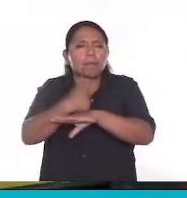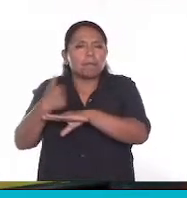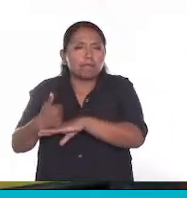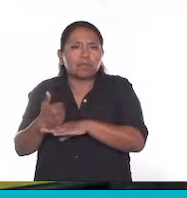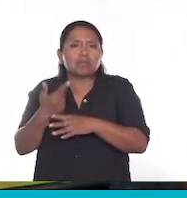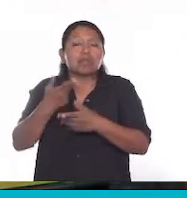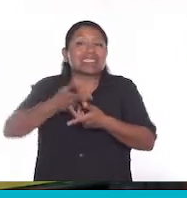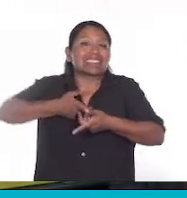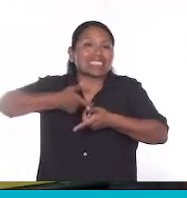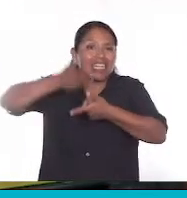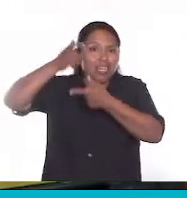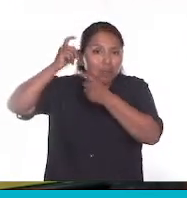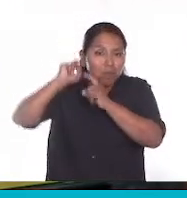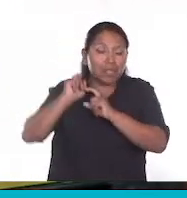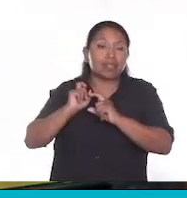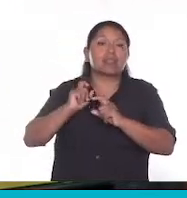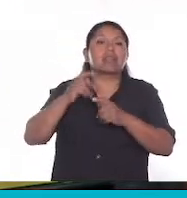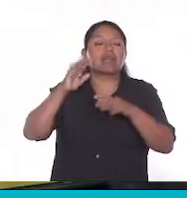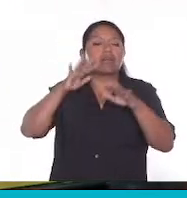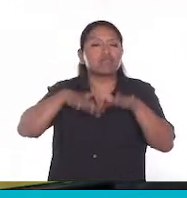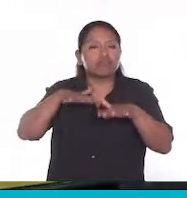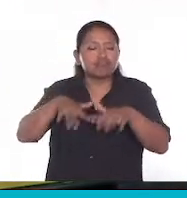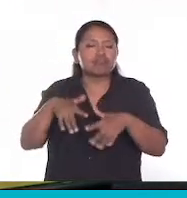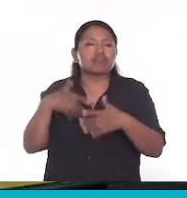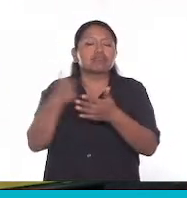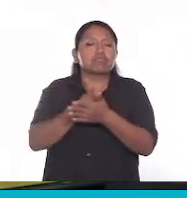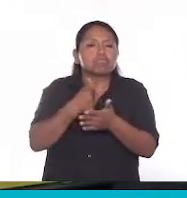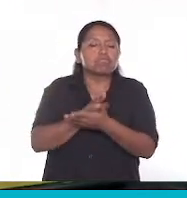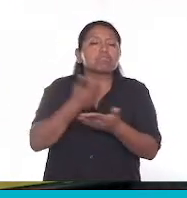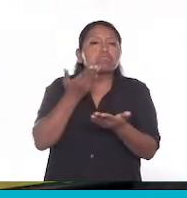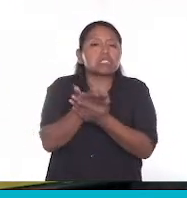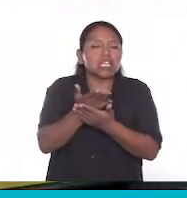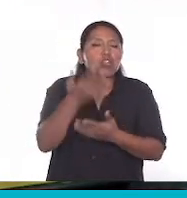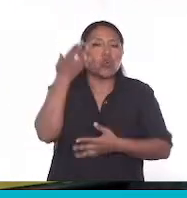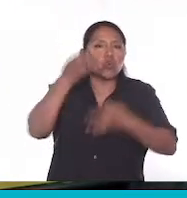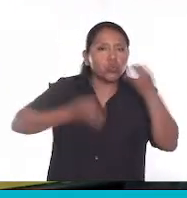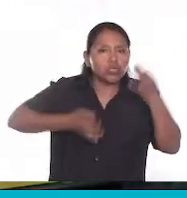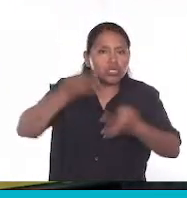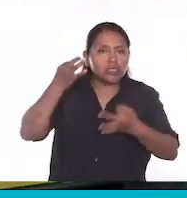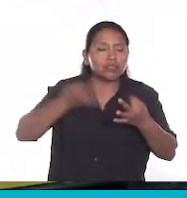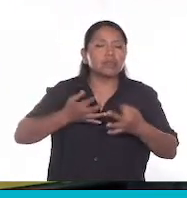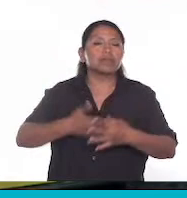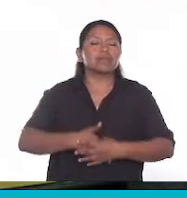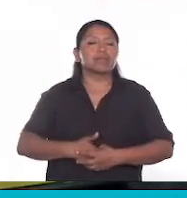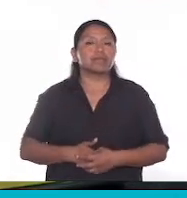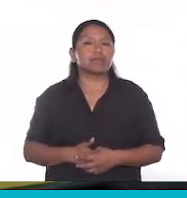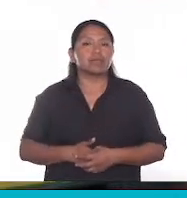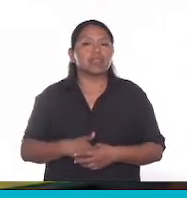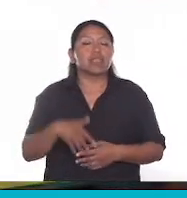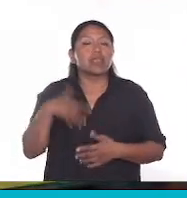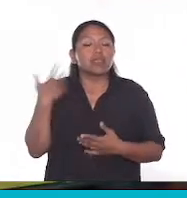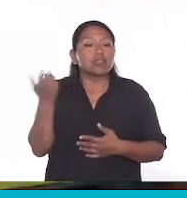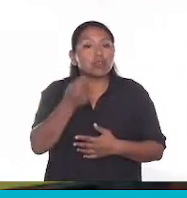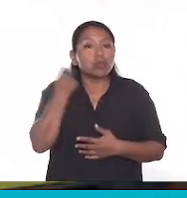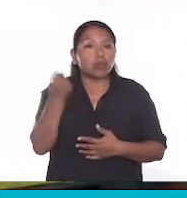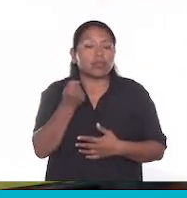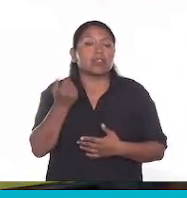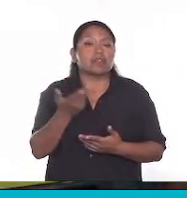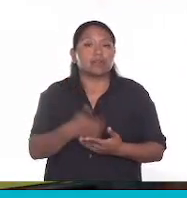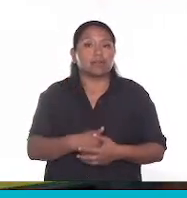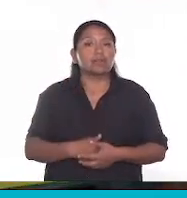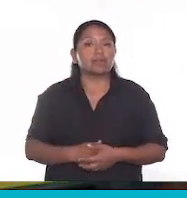tienen experiencia en andar peregrinando pidiendo justicia, exigiendo justicia. Y es importante, y con esto